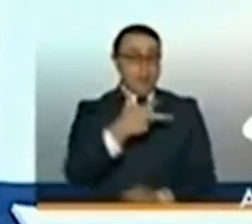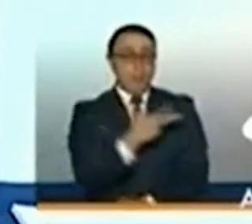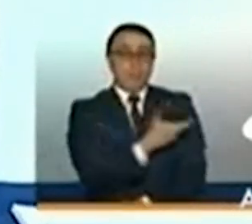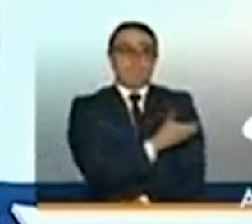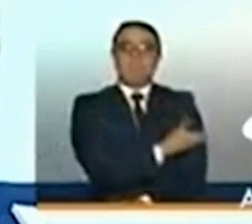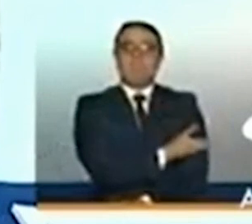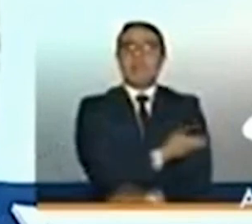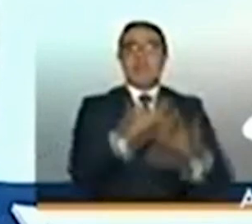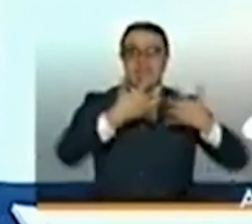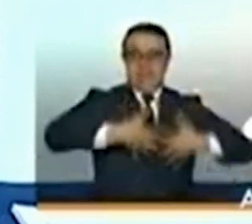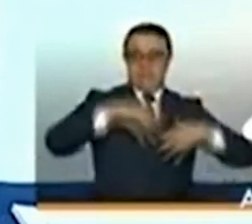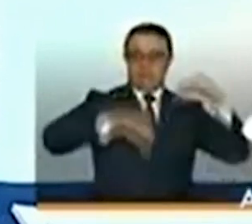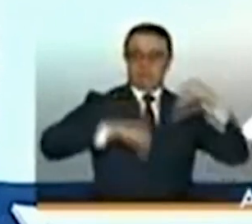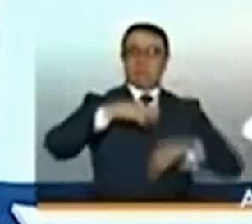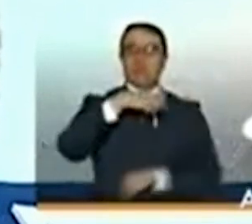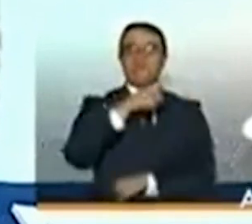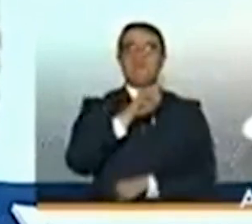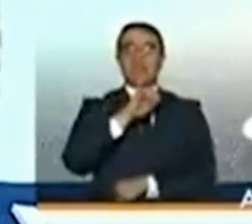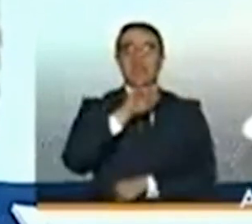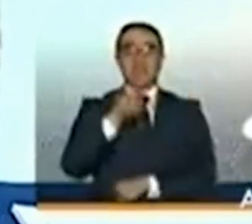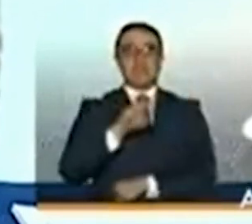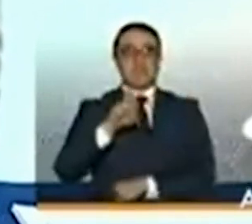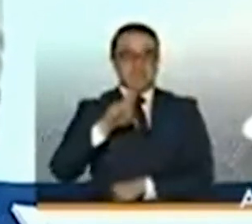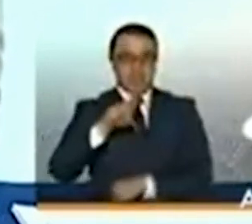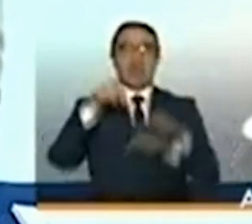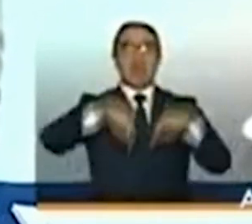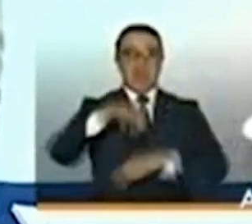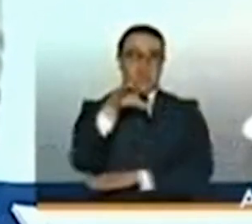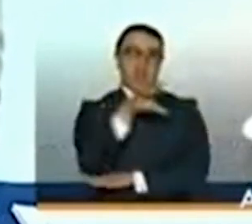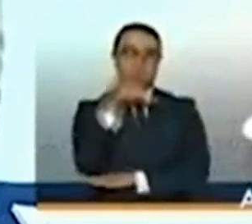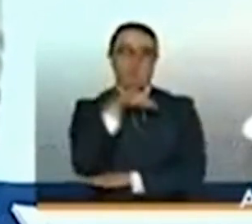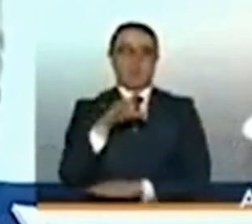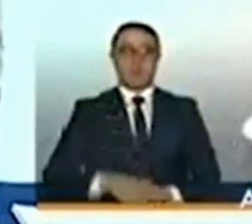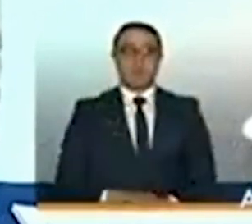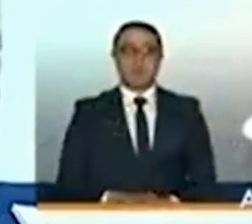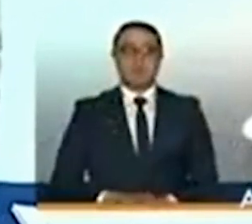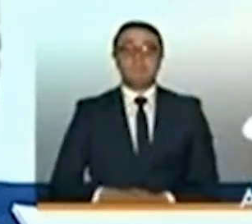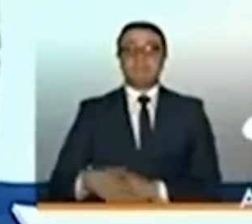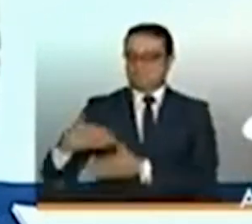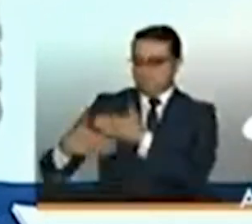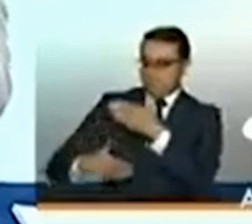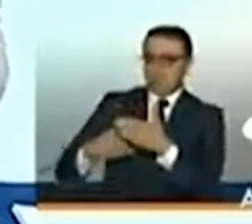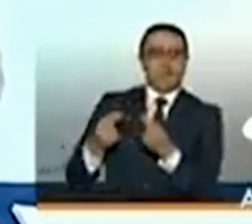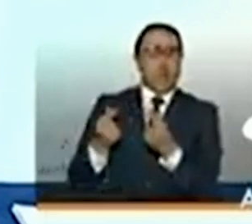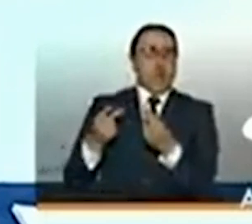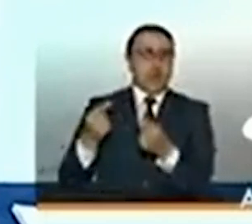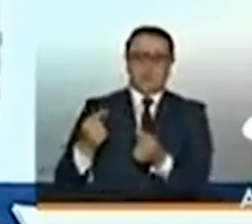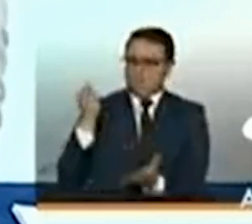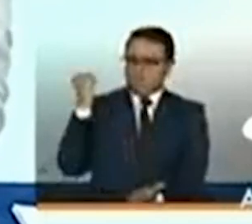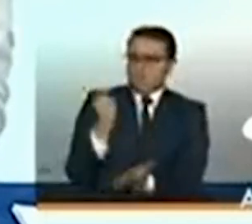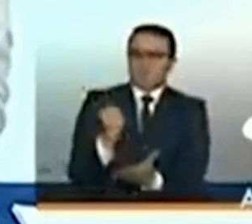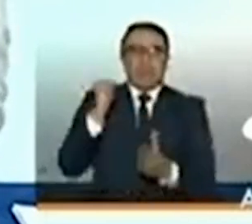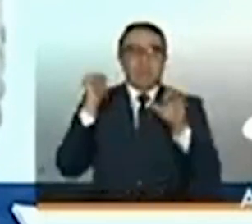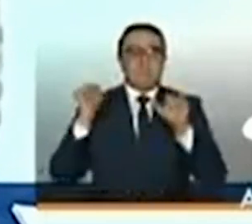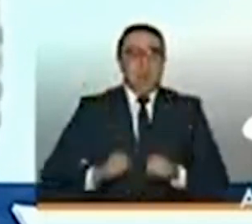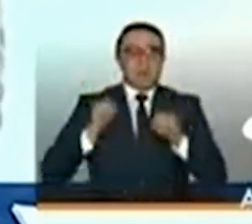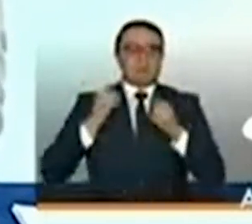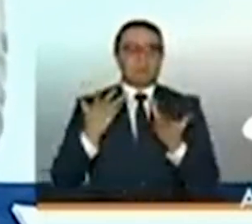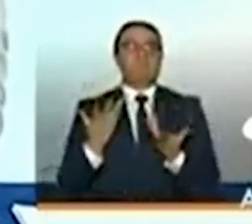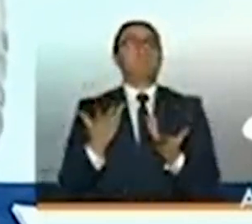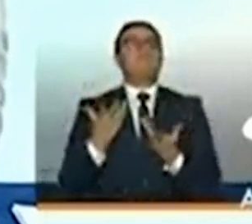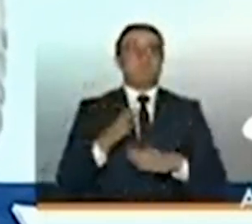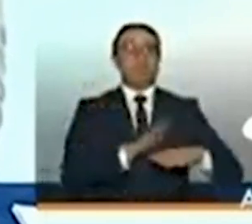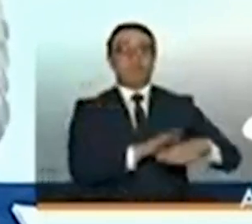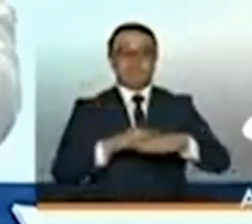vacuna de Pfizer en Colombia. Este fue un proceso que se adelantó en tiempo récord y como se lo veníamos informando a